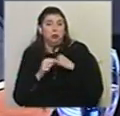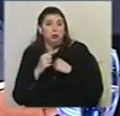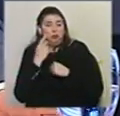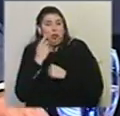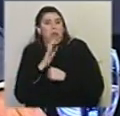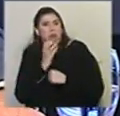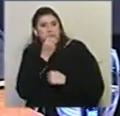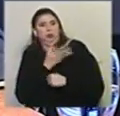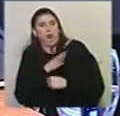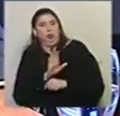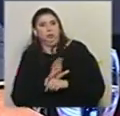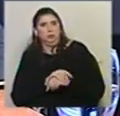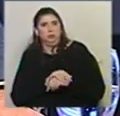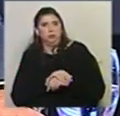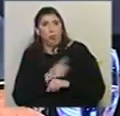que tiene